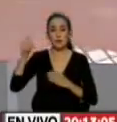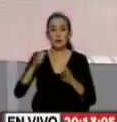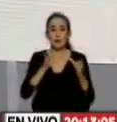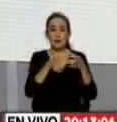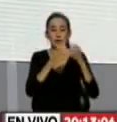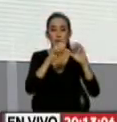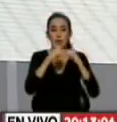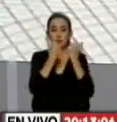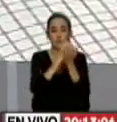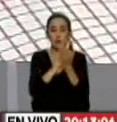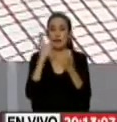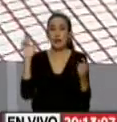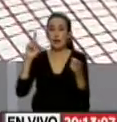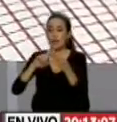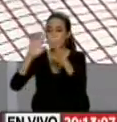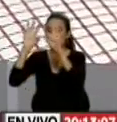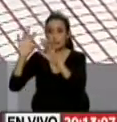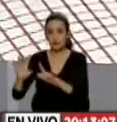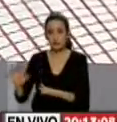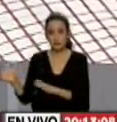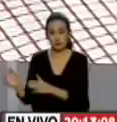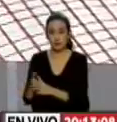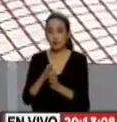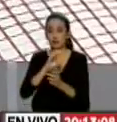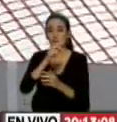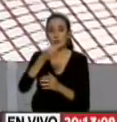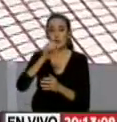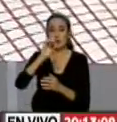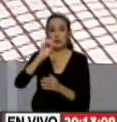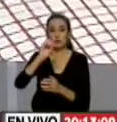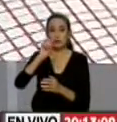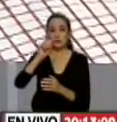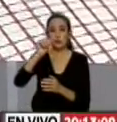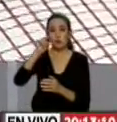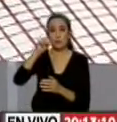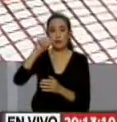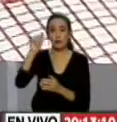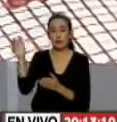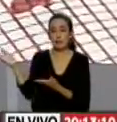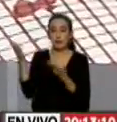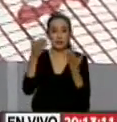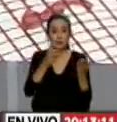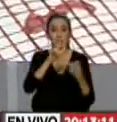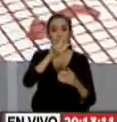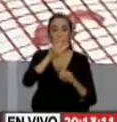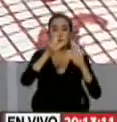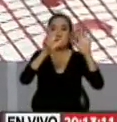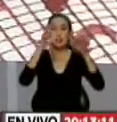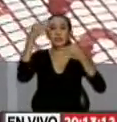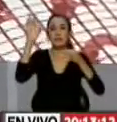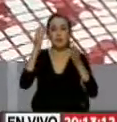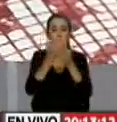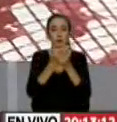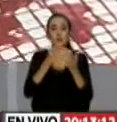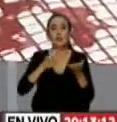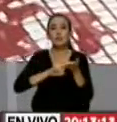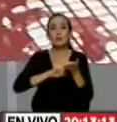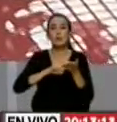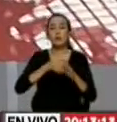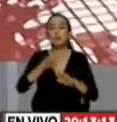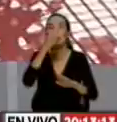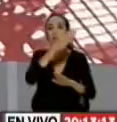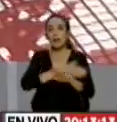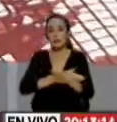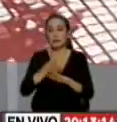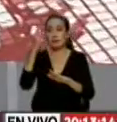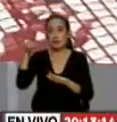La exsecretaria del Comité Interinstitucional, Giovanna Palacios, entregará las 38 actas de las reuniones de ese organismo encargado